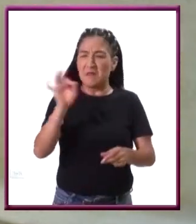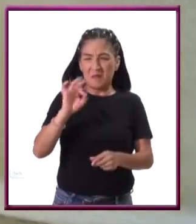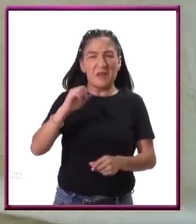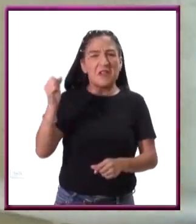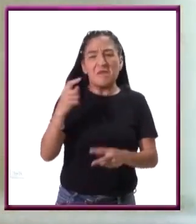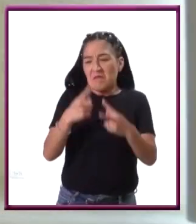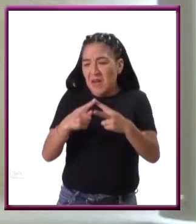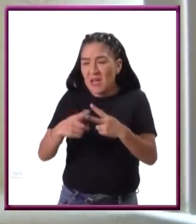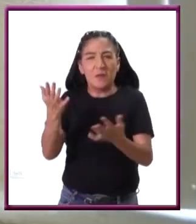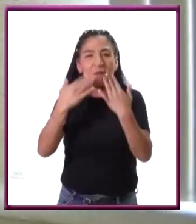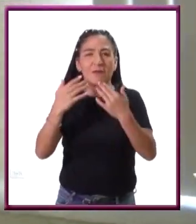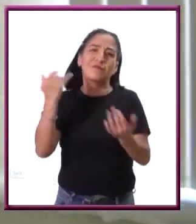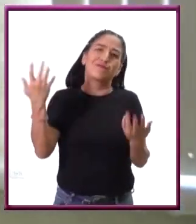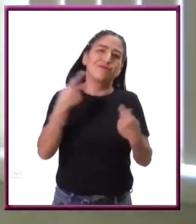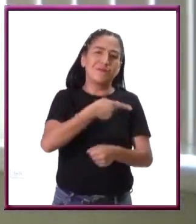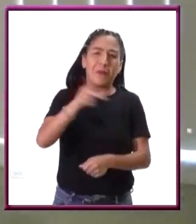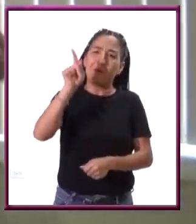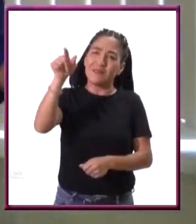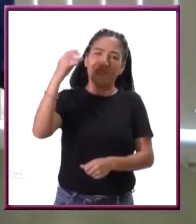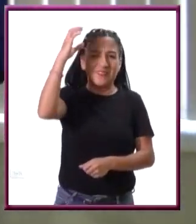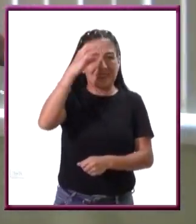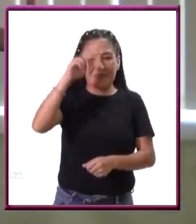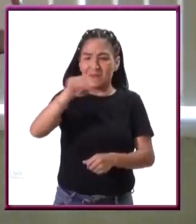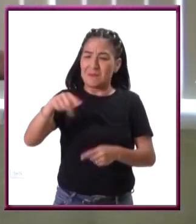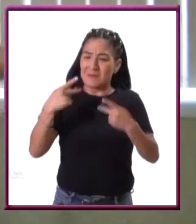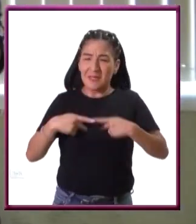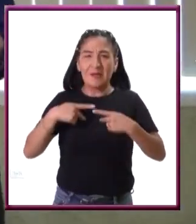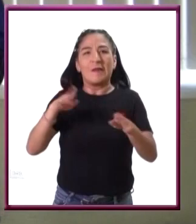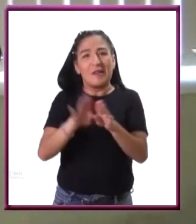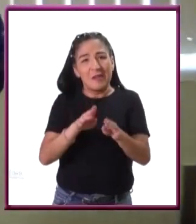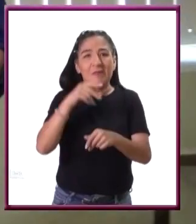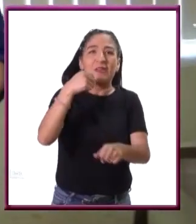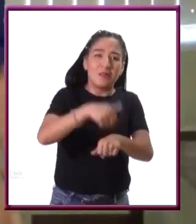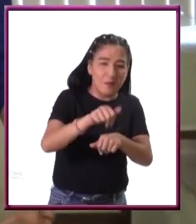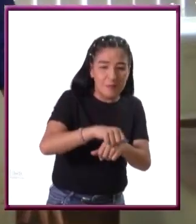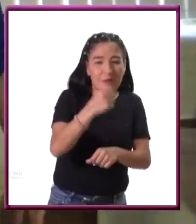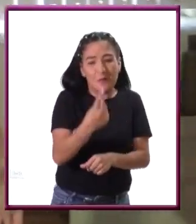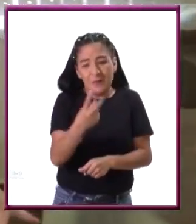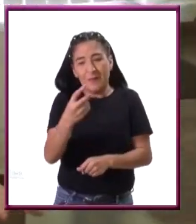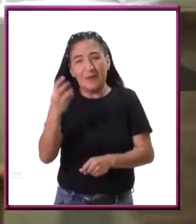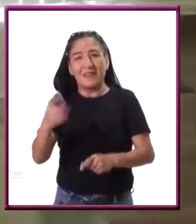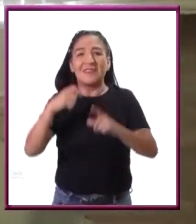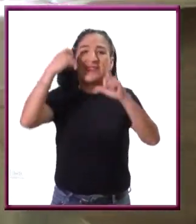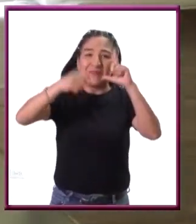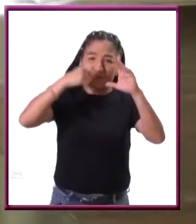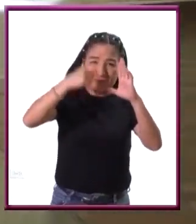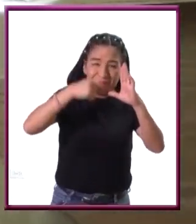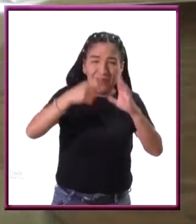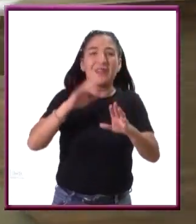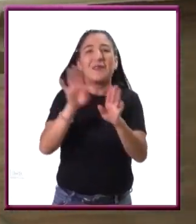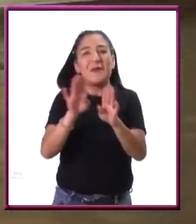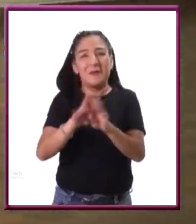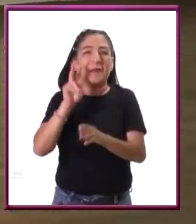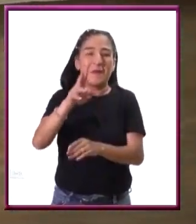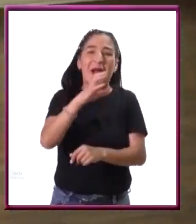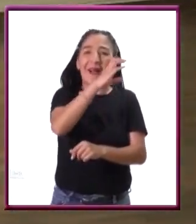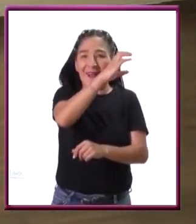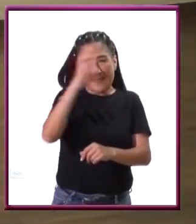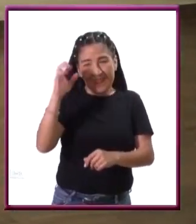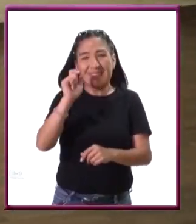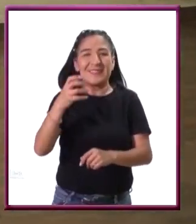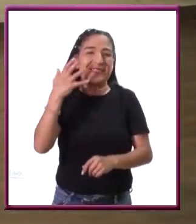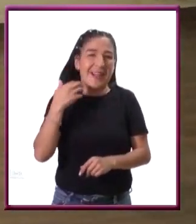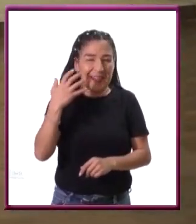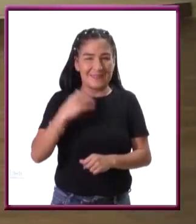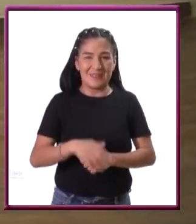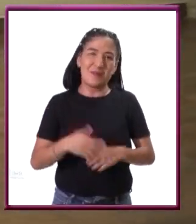pobres científicos intentando contar todos los minutos de videos de gatitos que hay en el internet. Sería